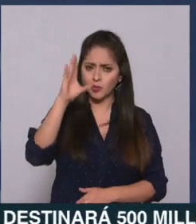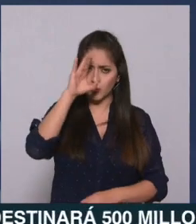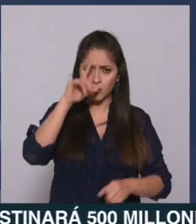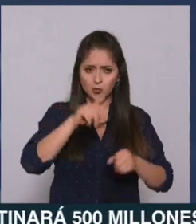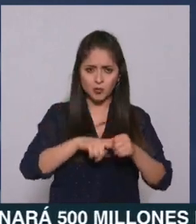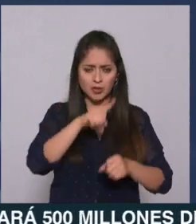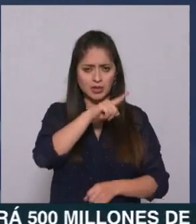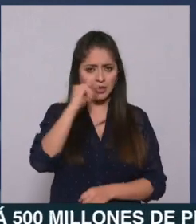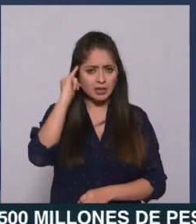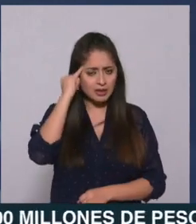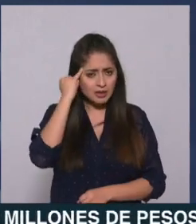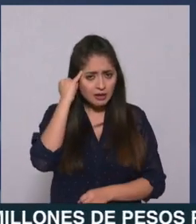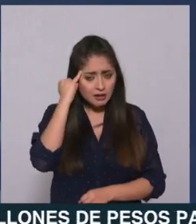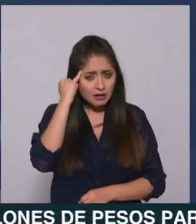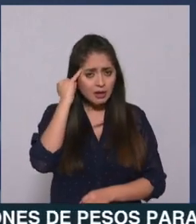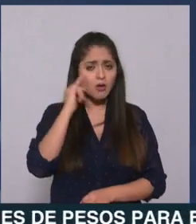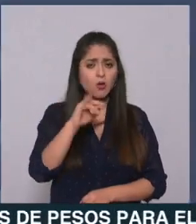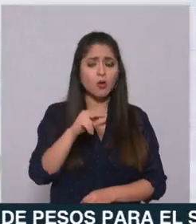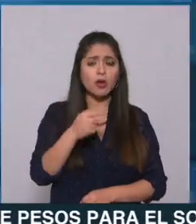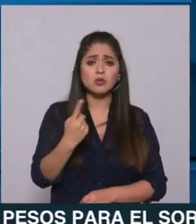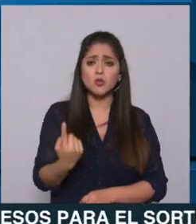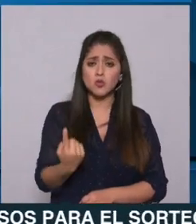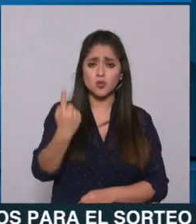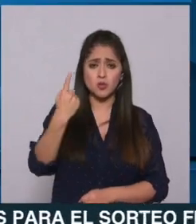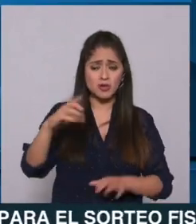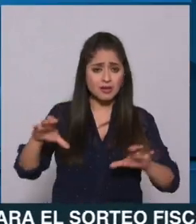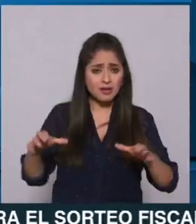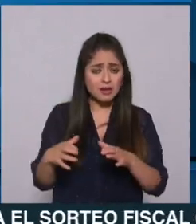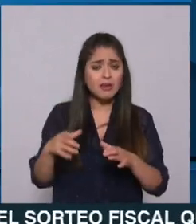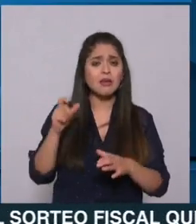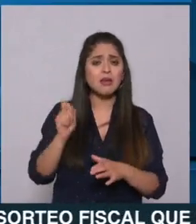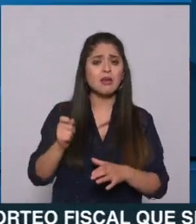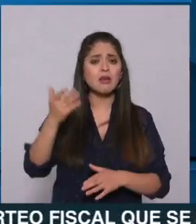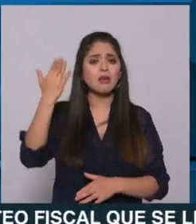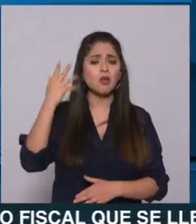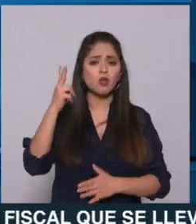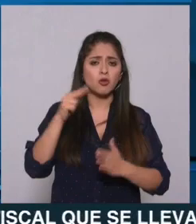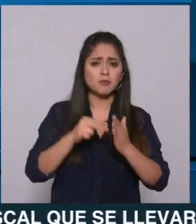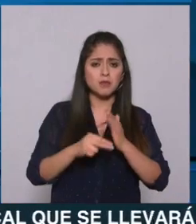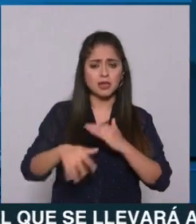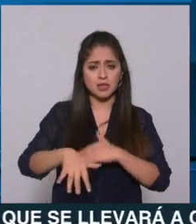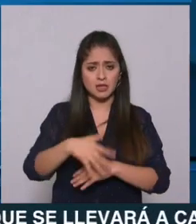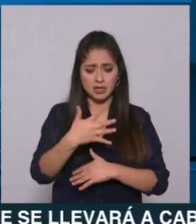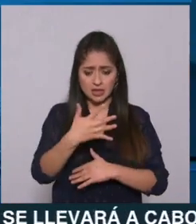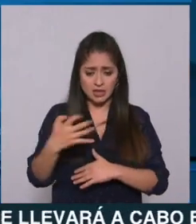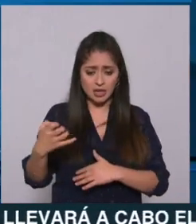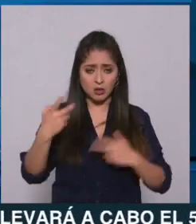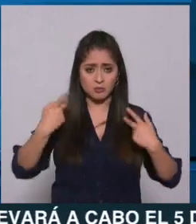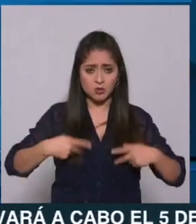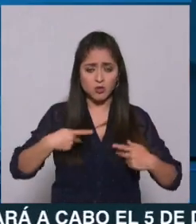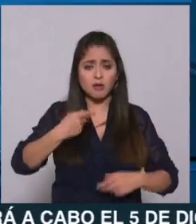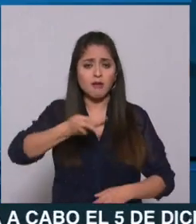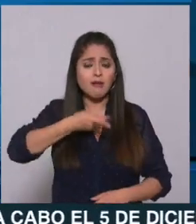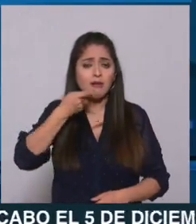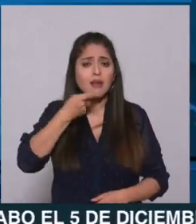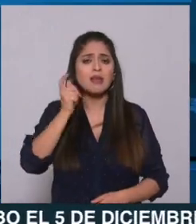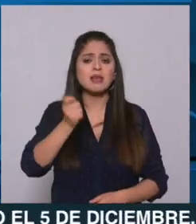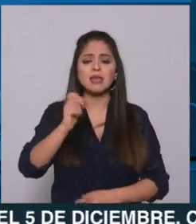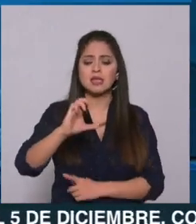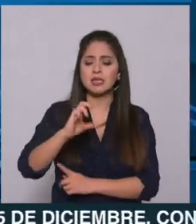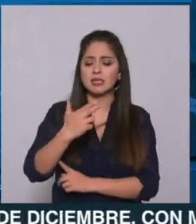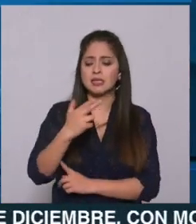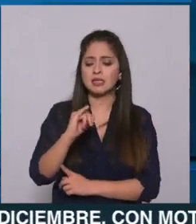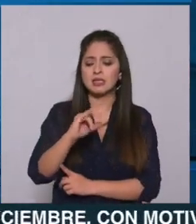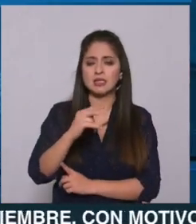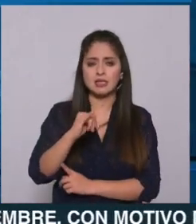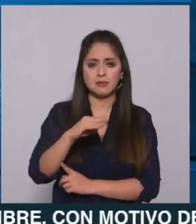chichimeca jonás, únicos en todo el país, es una etnia viva, la cual tiene más de 2.500 parlantes de la lengua chichimeca jonás, la cual, pues